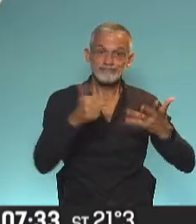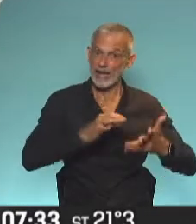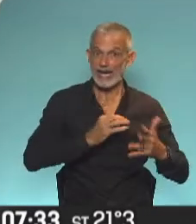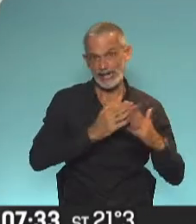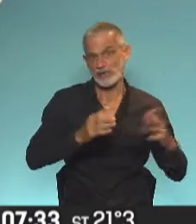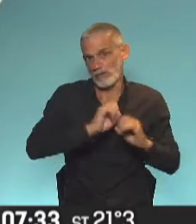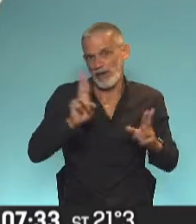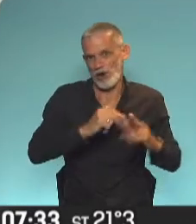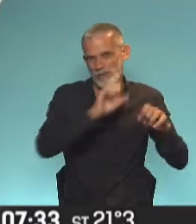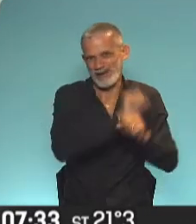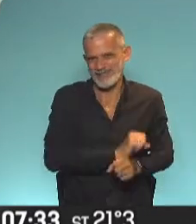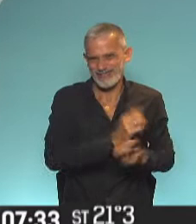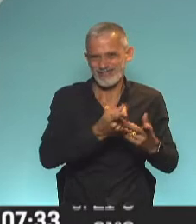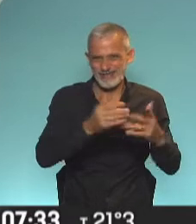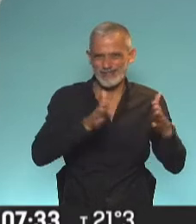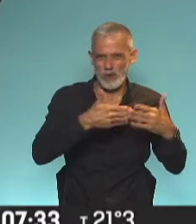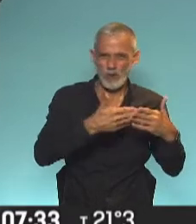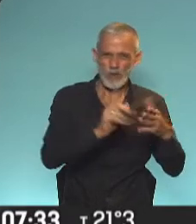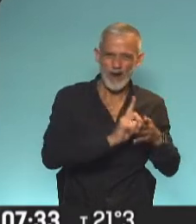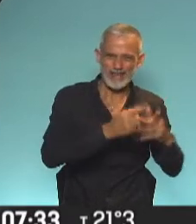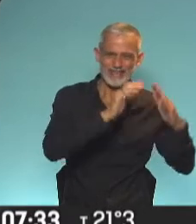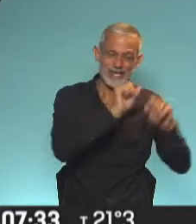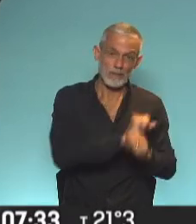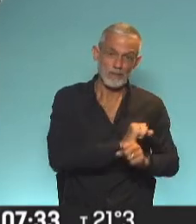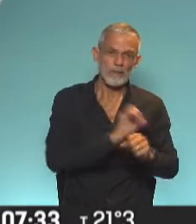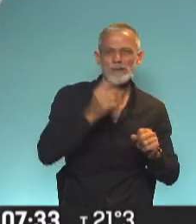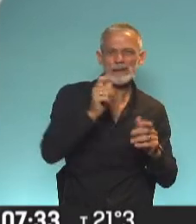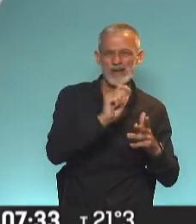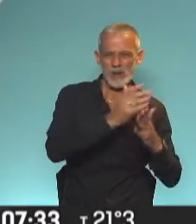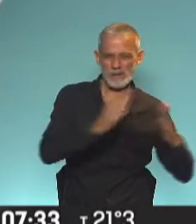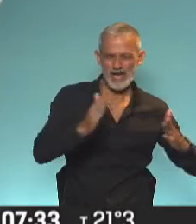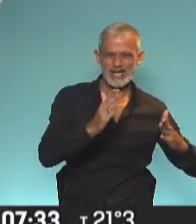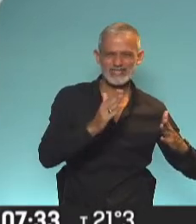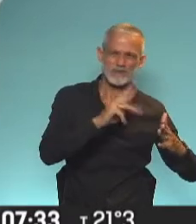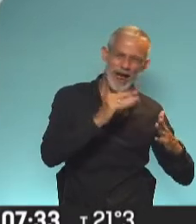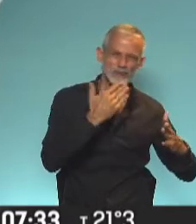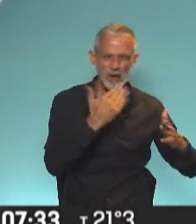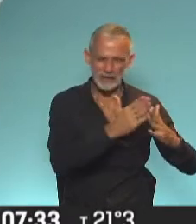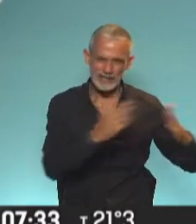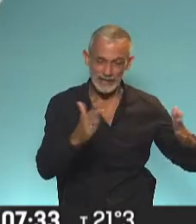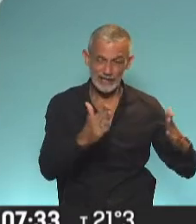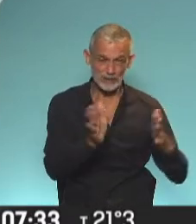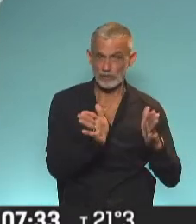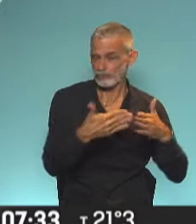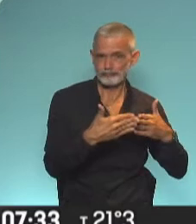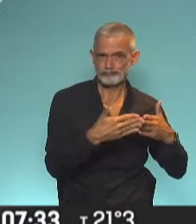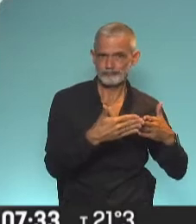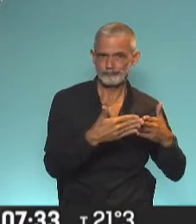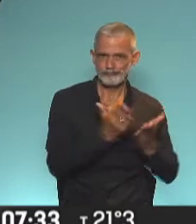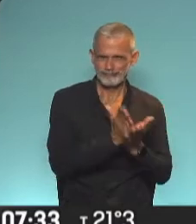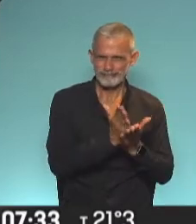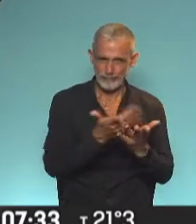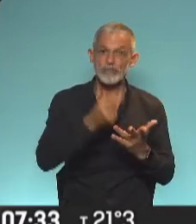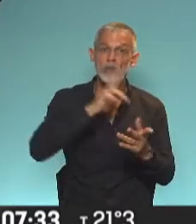de la pandemia, ¿no? Y del encierro sobre todo el encierro de los primeros meses, ¿no? Que fue el más restrictivo en ese sentido.